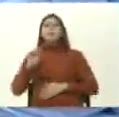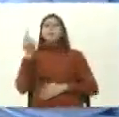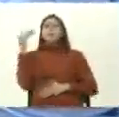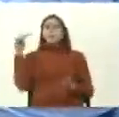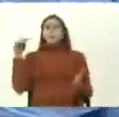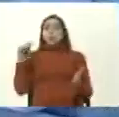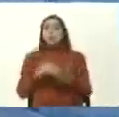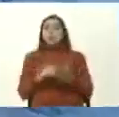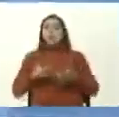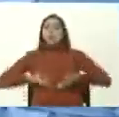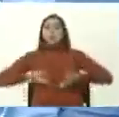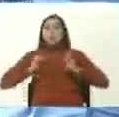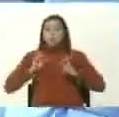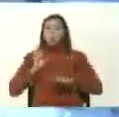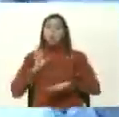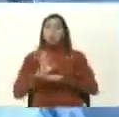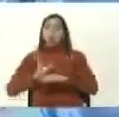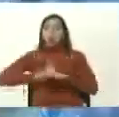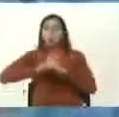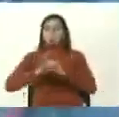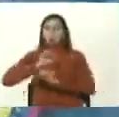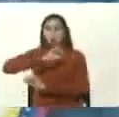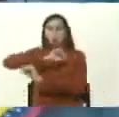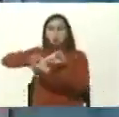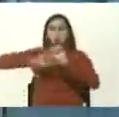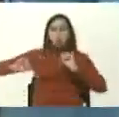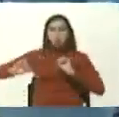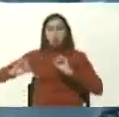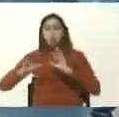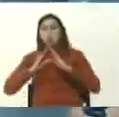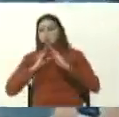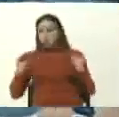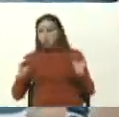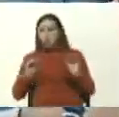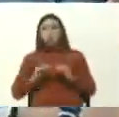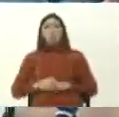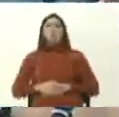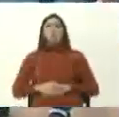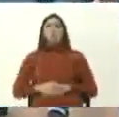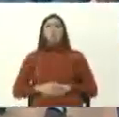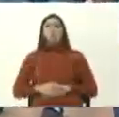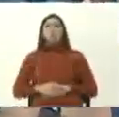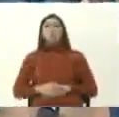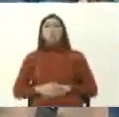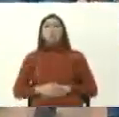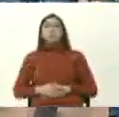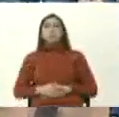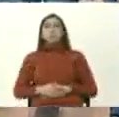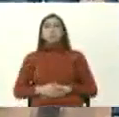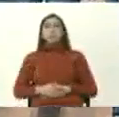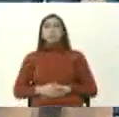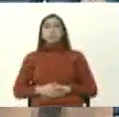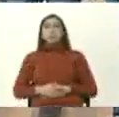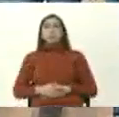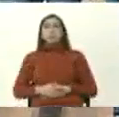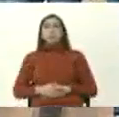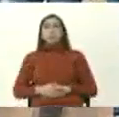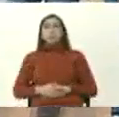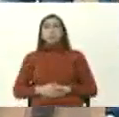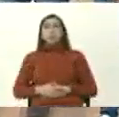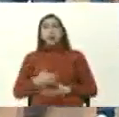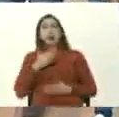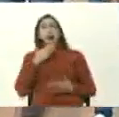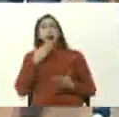les va a permitir protegerse, cuidarse entre todos y entre todas. Así es, nos queda decir